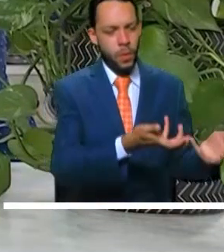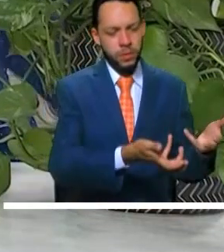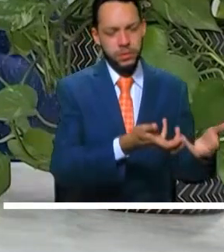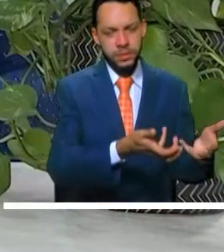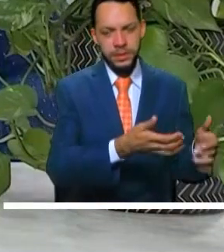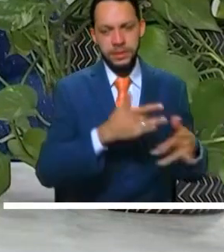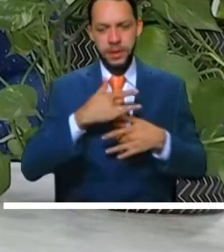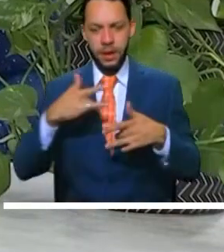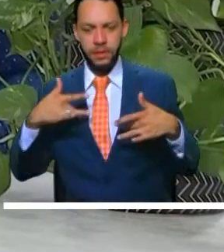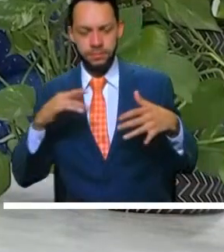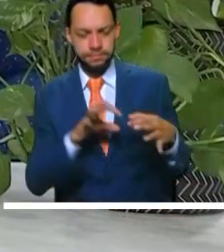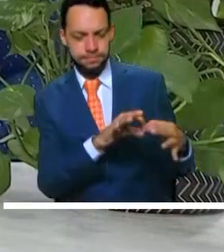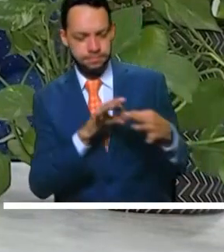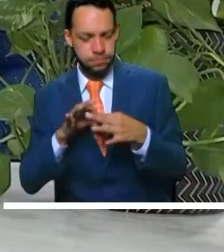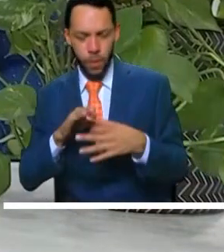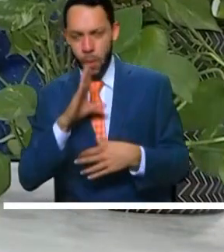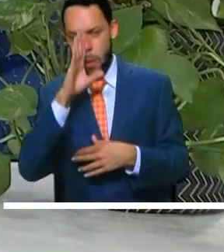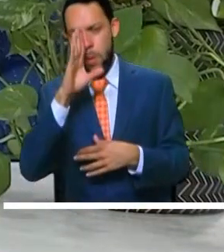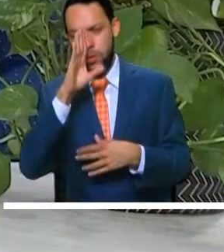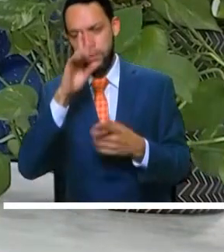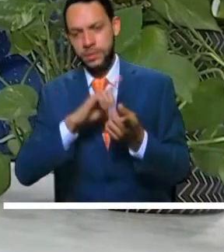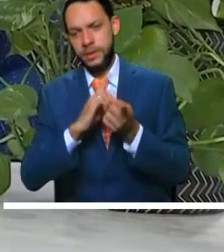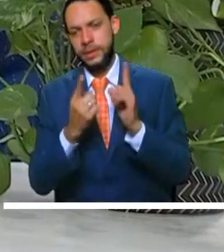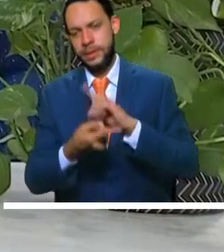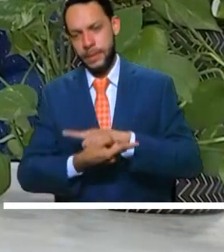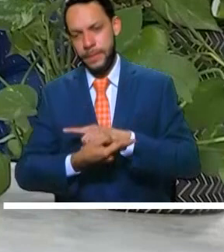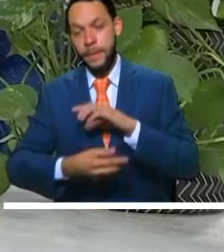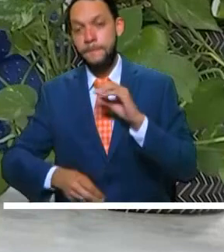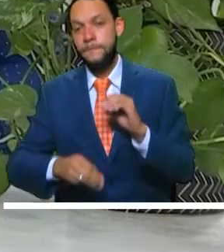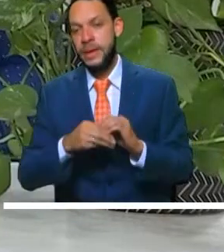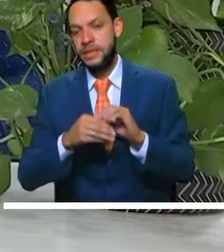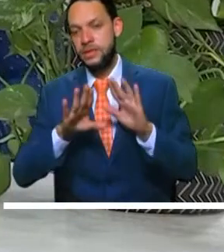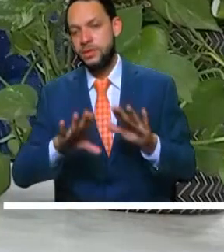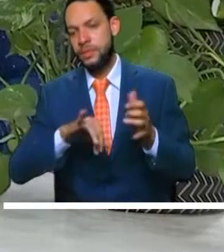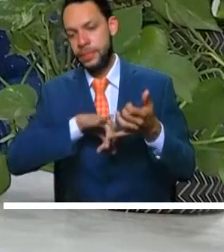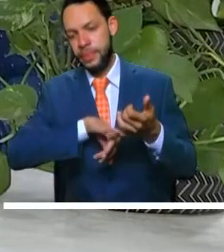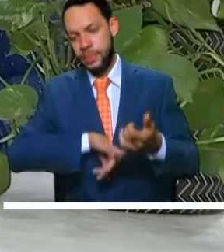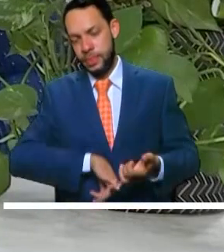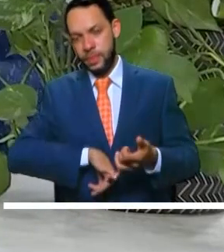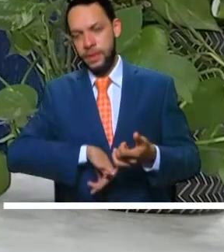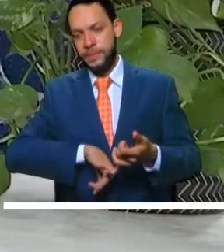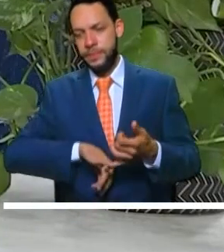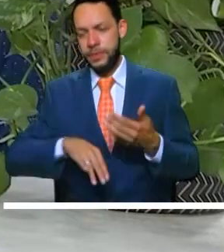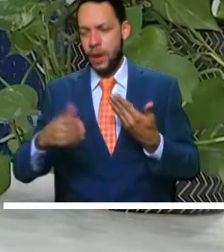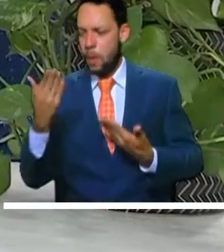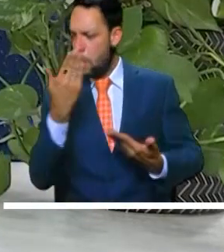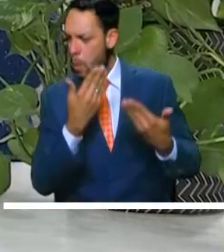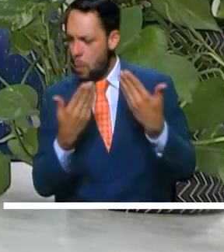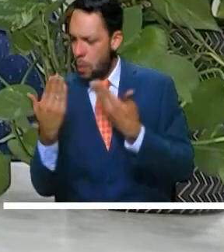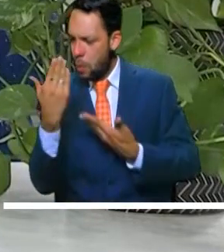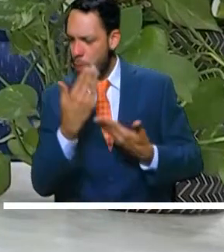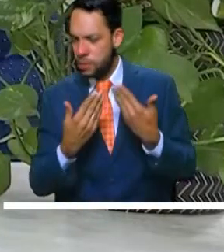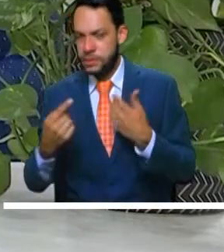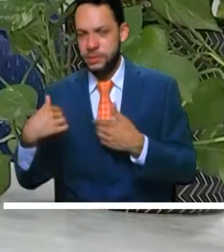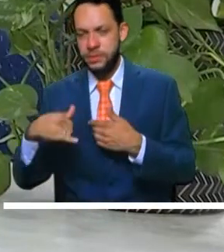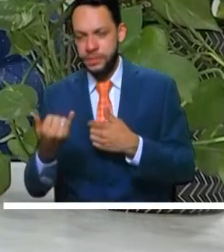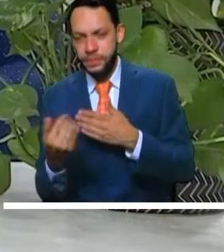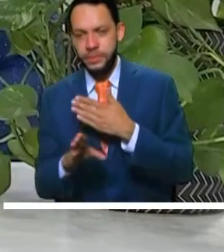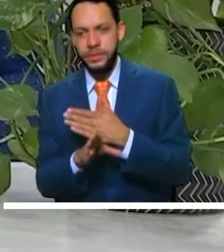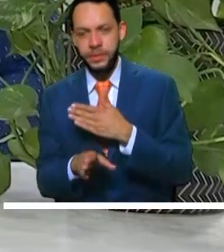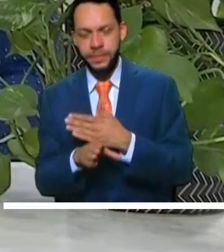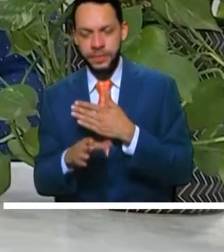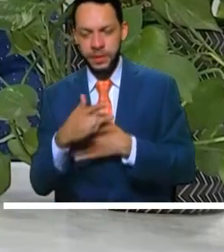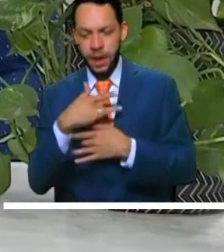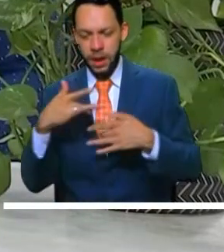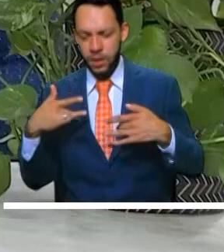hacer ese cambio de hábitos. Lo otro que tiene que estar de la mano es tu diagnóstico. La terapia nutricional, que es lo